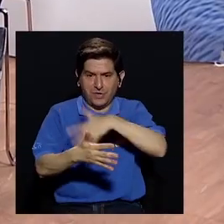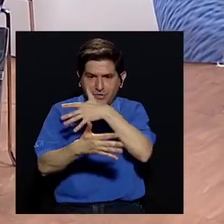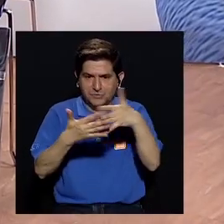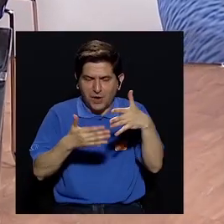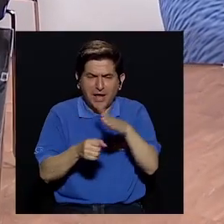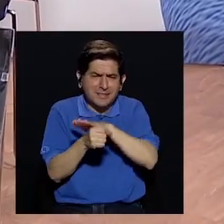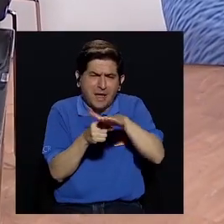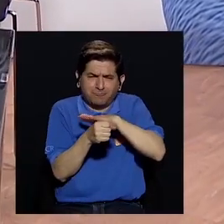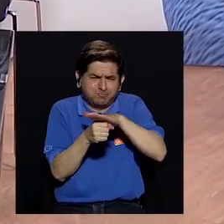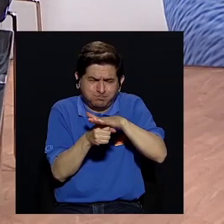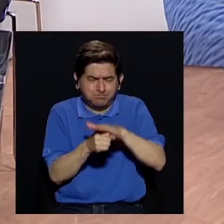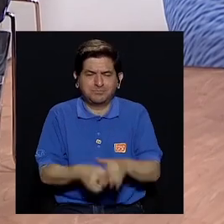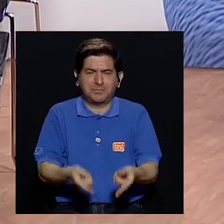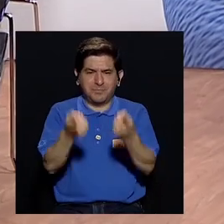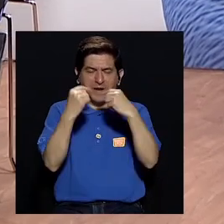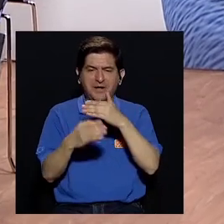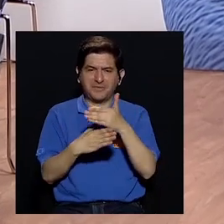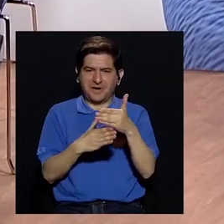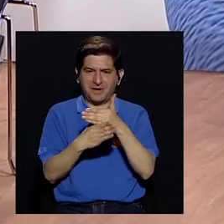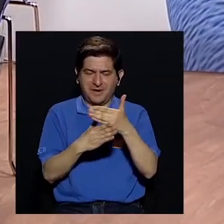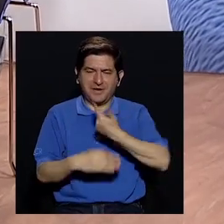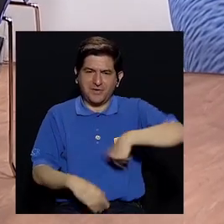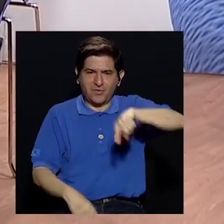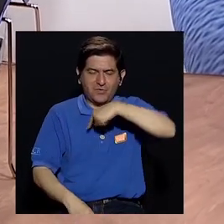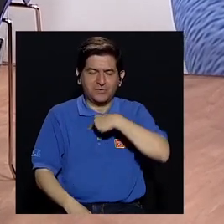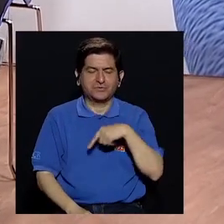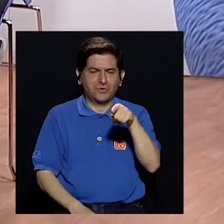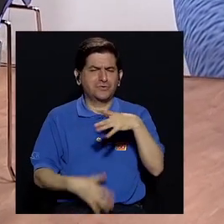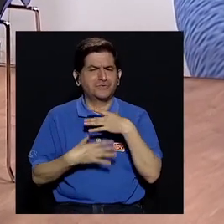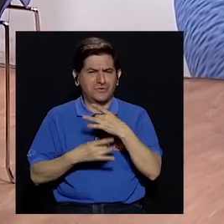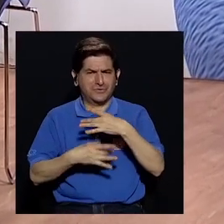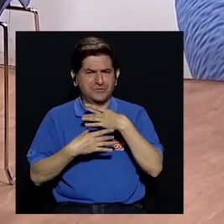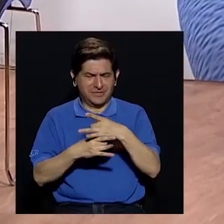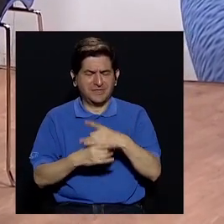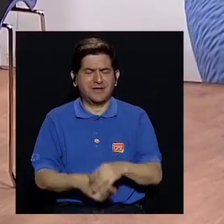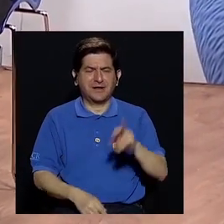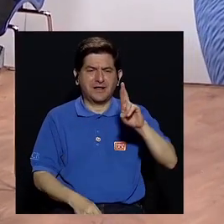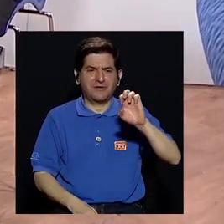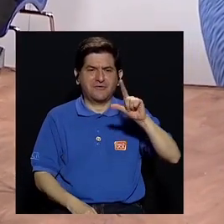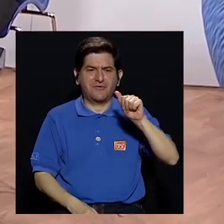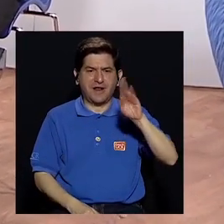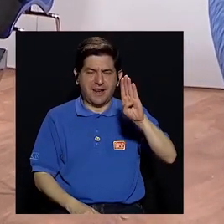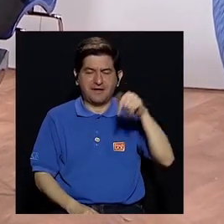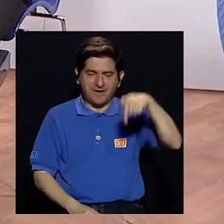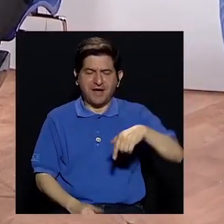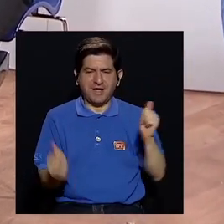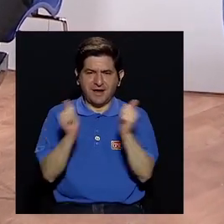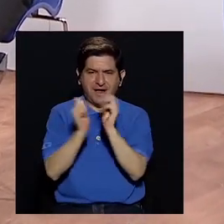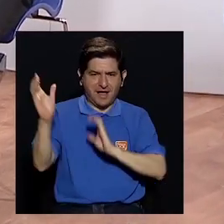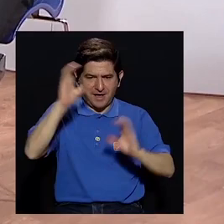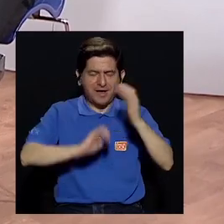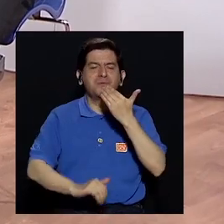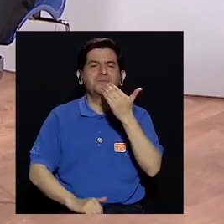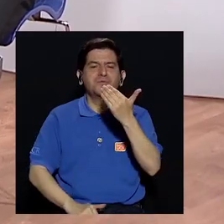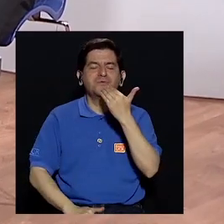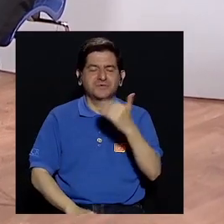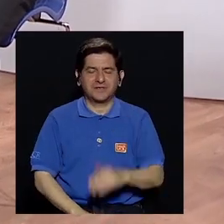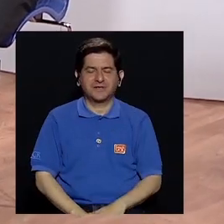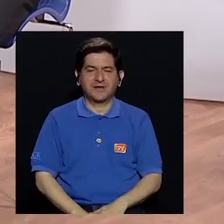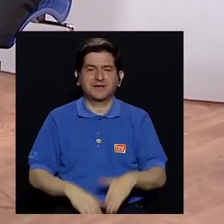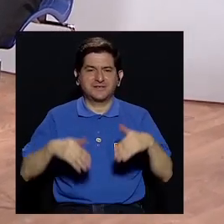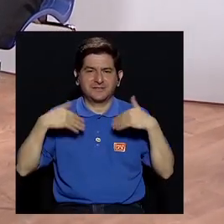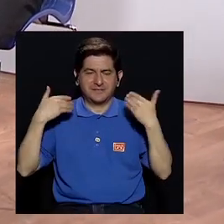que haya sacado un tiempito su apretada agenda como decimos nosotros para venir a compartir con nosotros es tan interesante